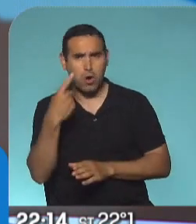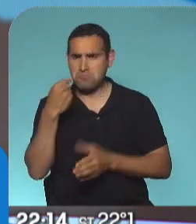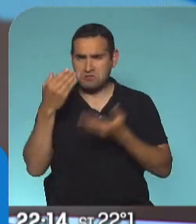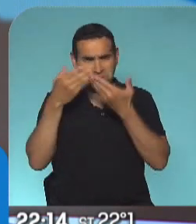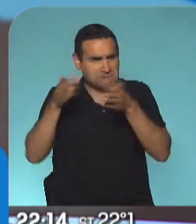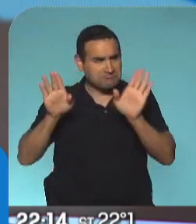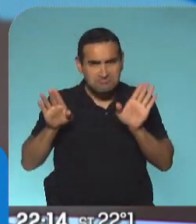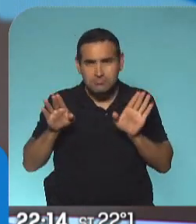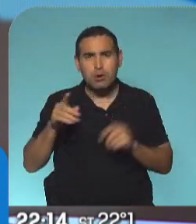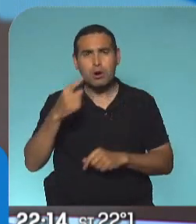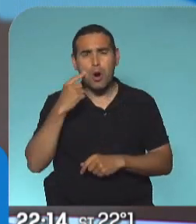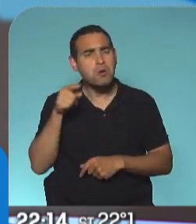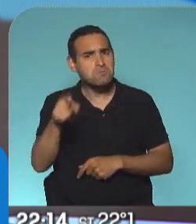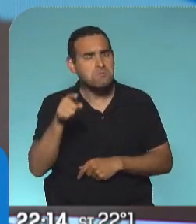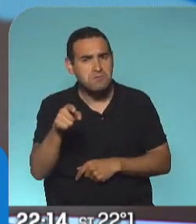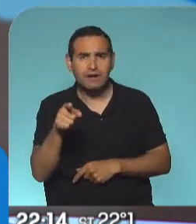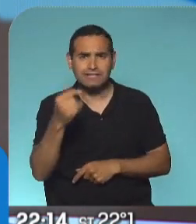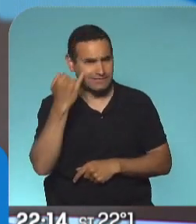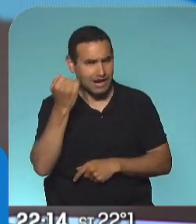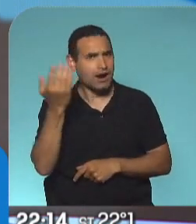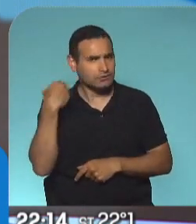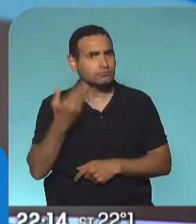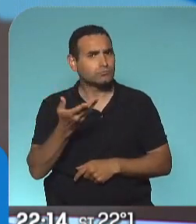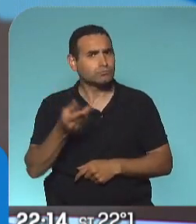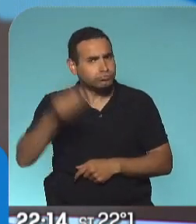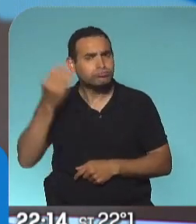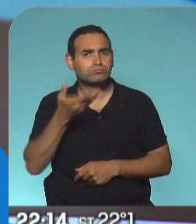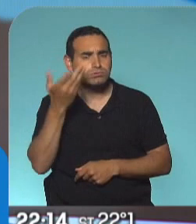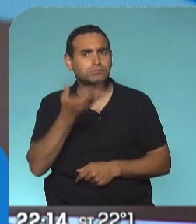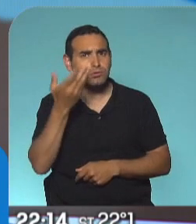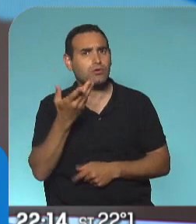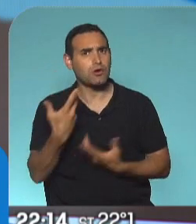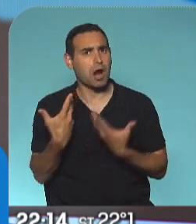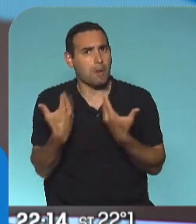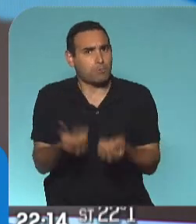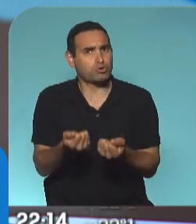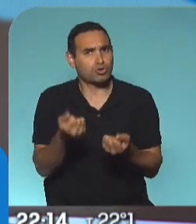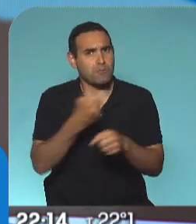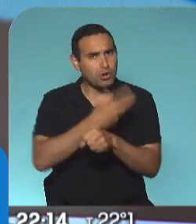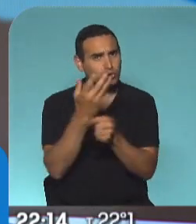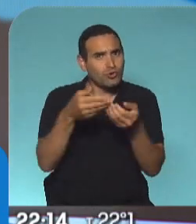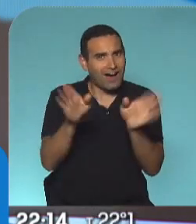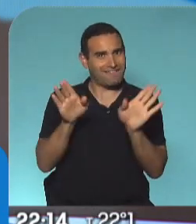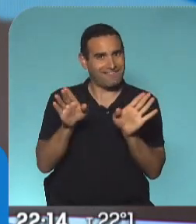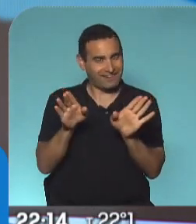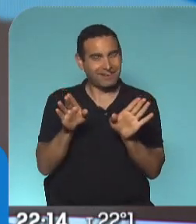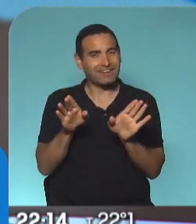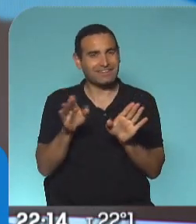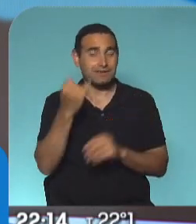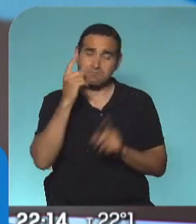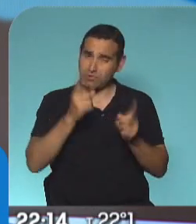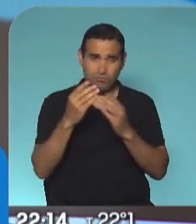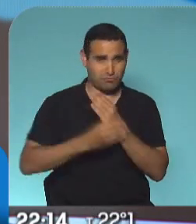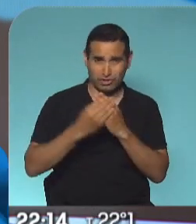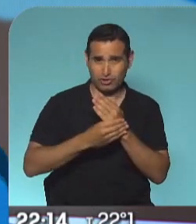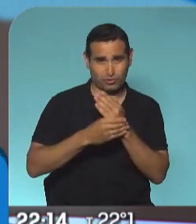hombre que se ha manifestado varias veces favorable a una mayor apertura del Mercosur, como se ha manifestado también el ministro de